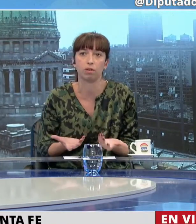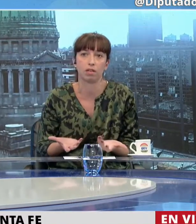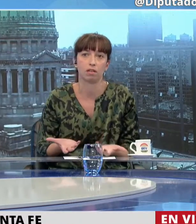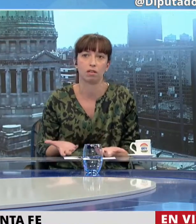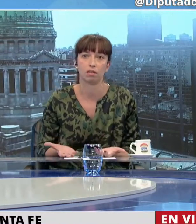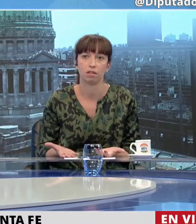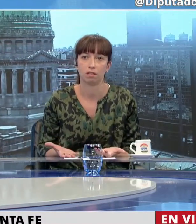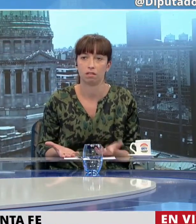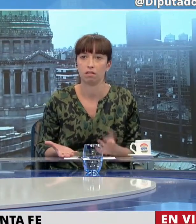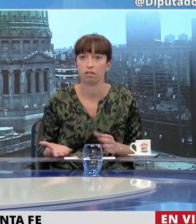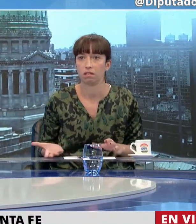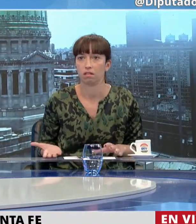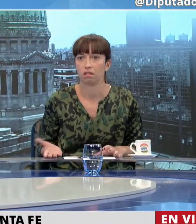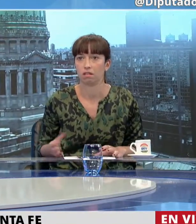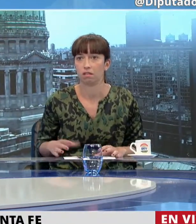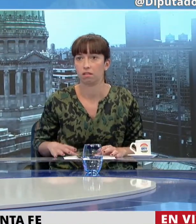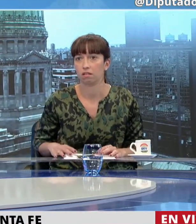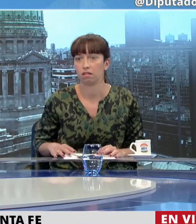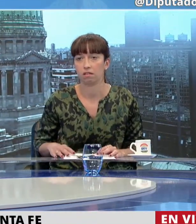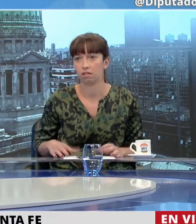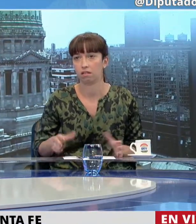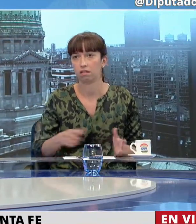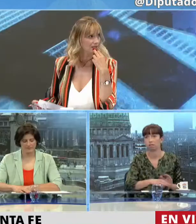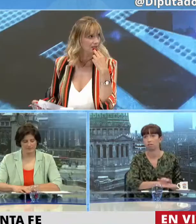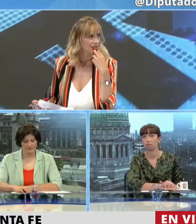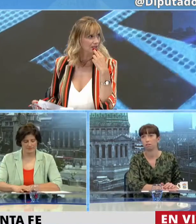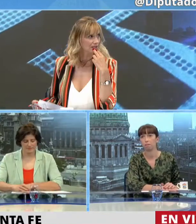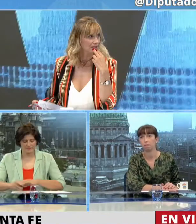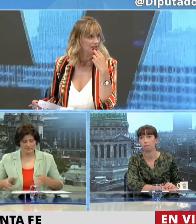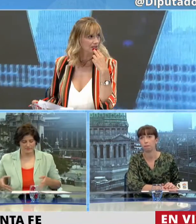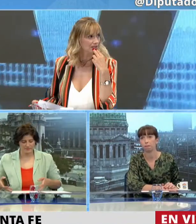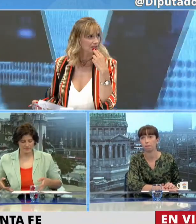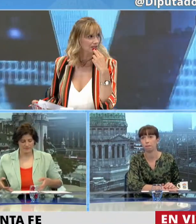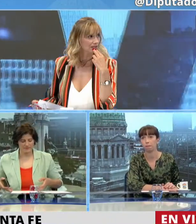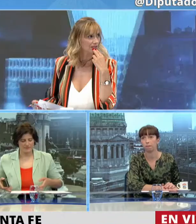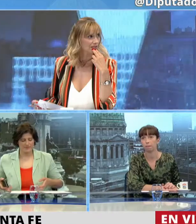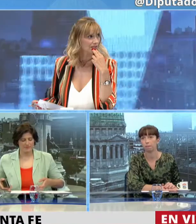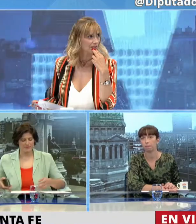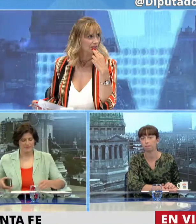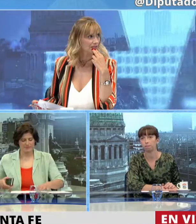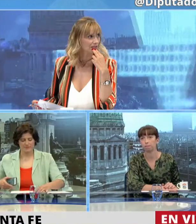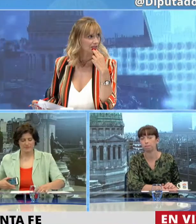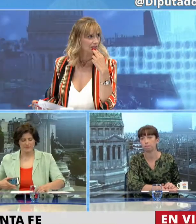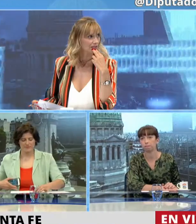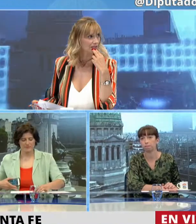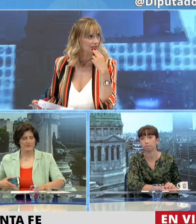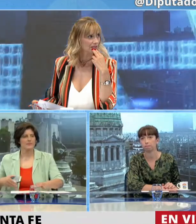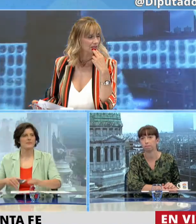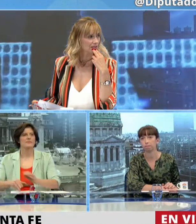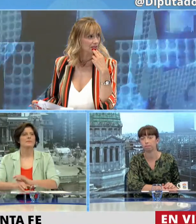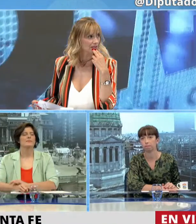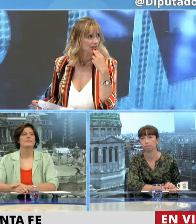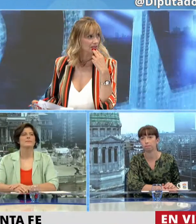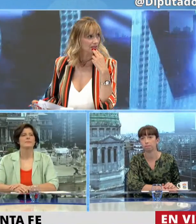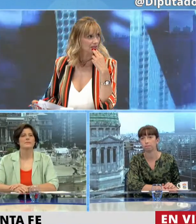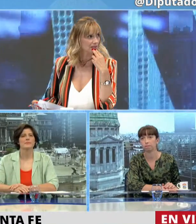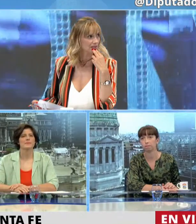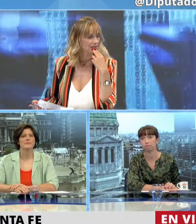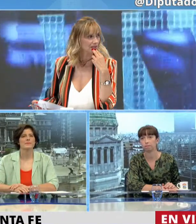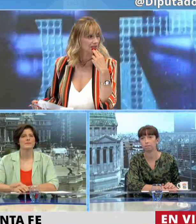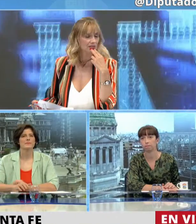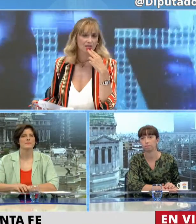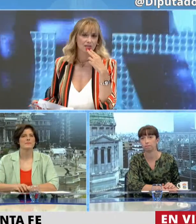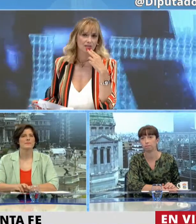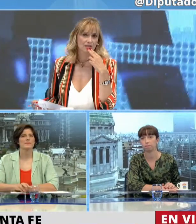la postura? propusimos nosotros propusimos una modificación en el artículo 2 en aquel momento Y como no se